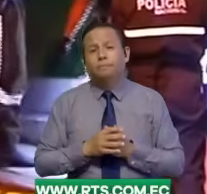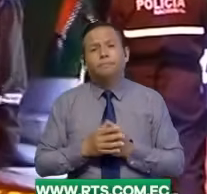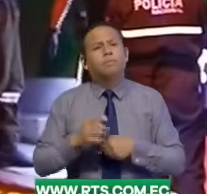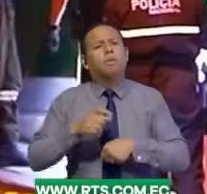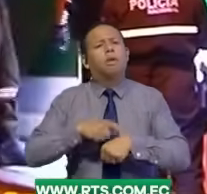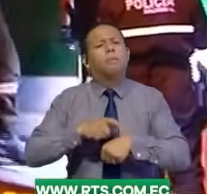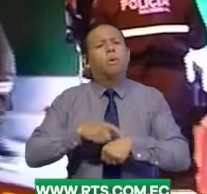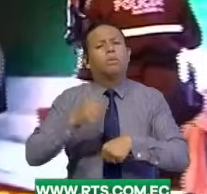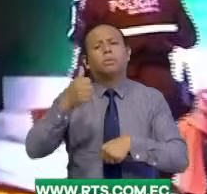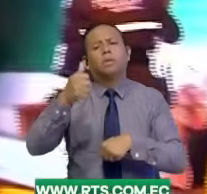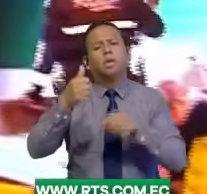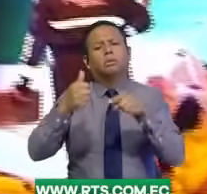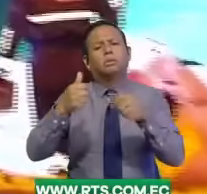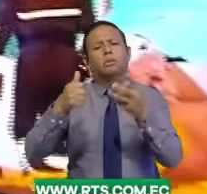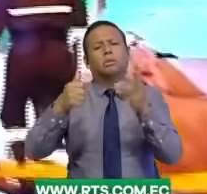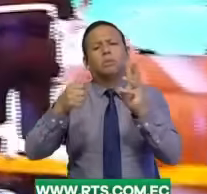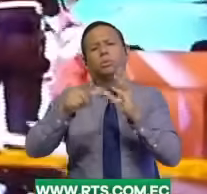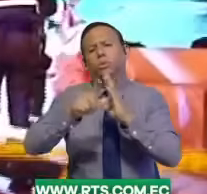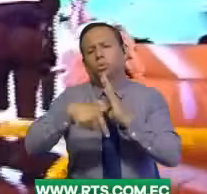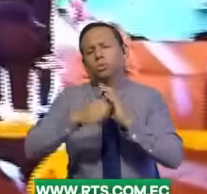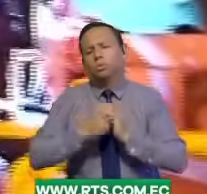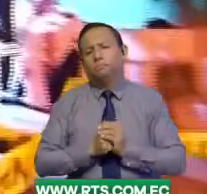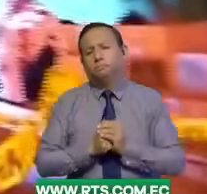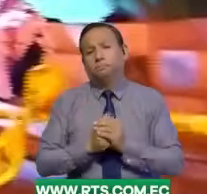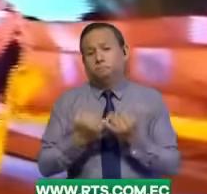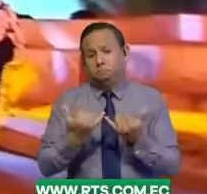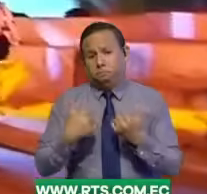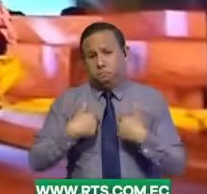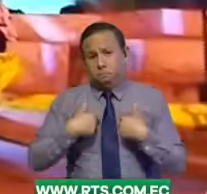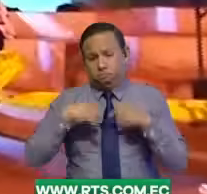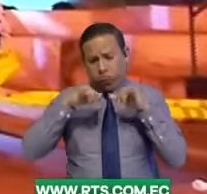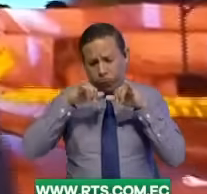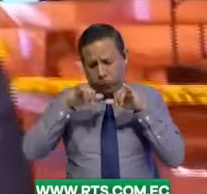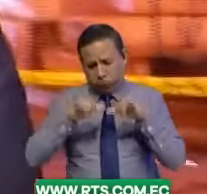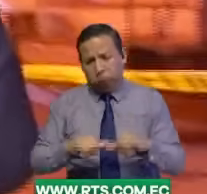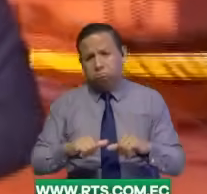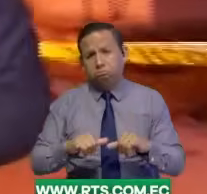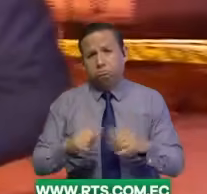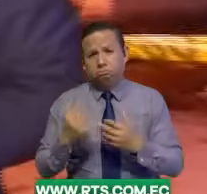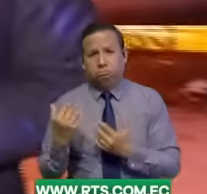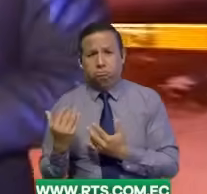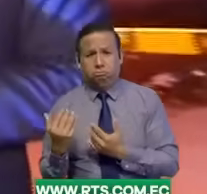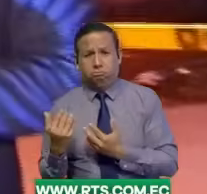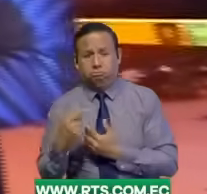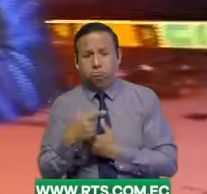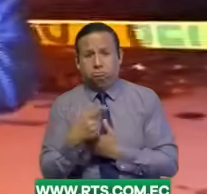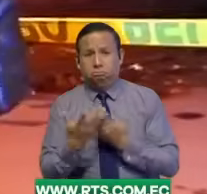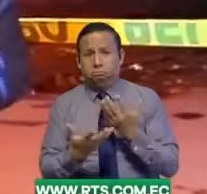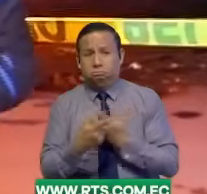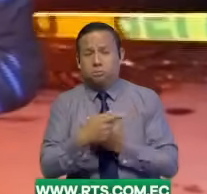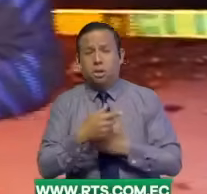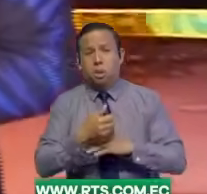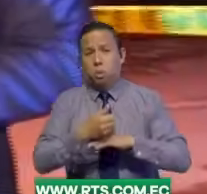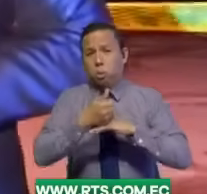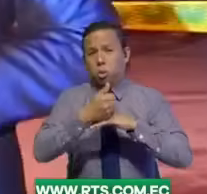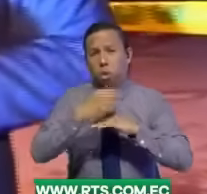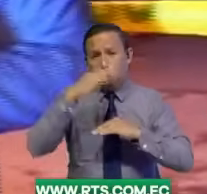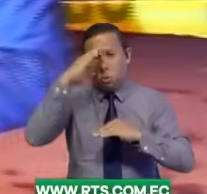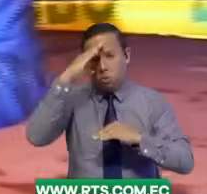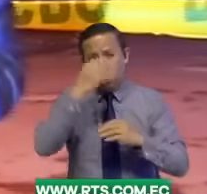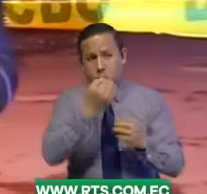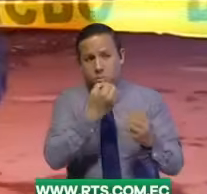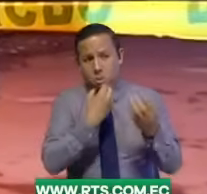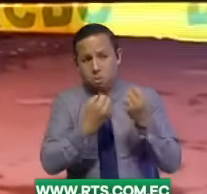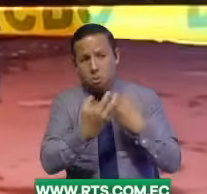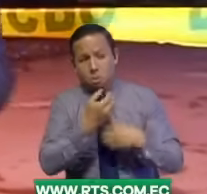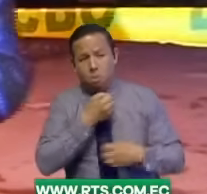momento las 22:16, vamos a continuar en este sitio esperando algún pronunciamiento de parte de la